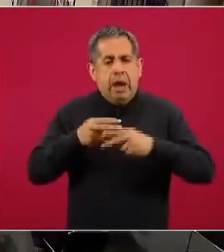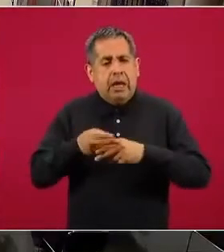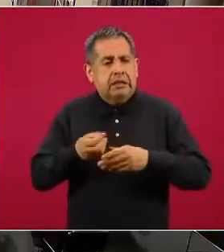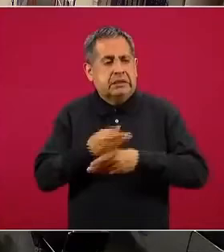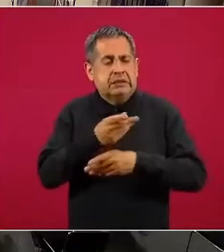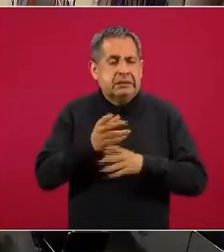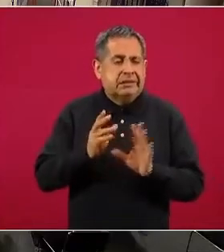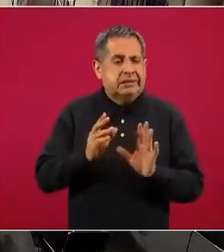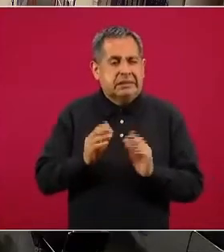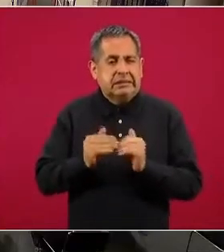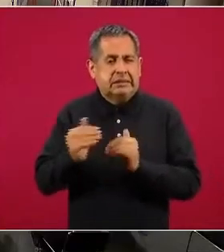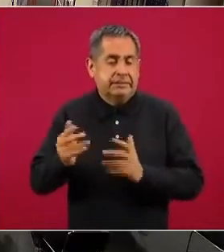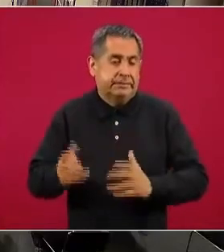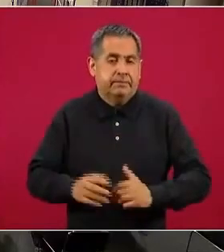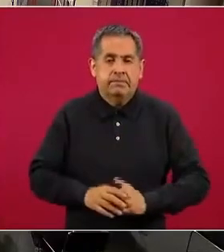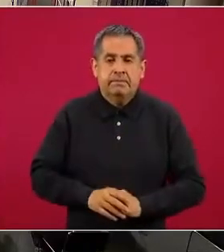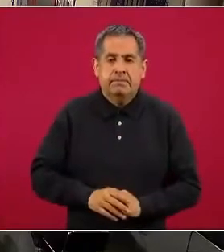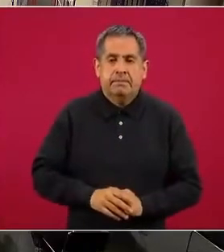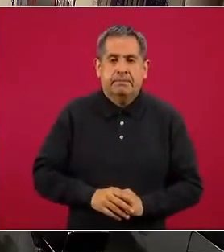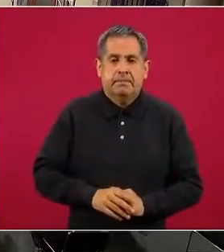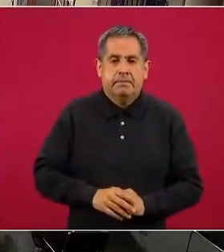al incremento. La siguiente, por favor.